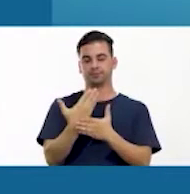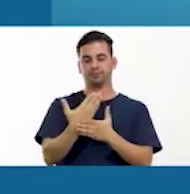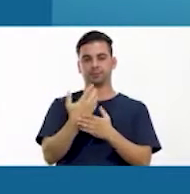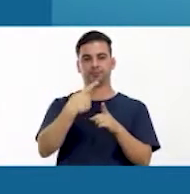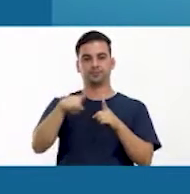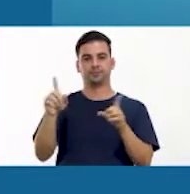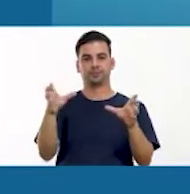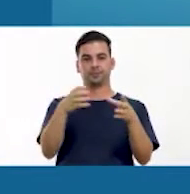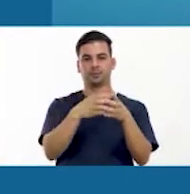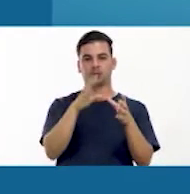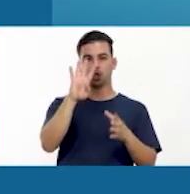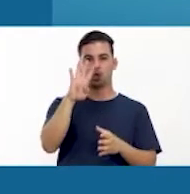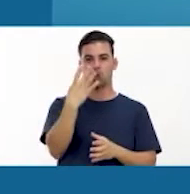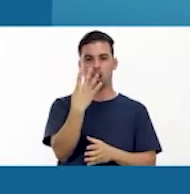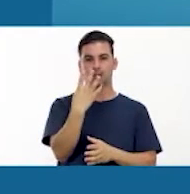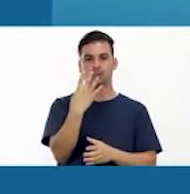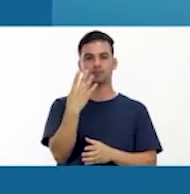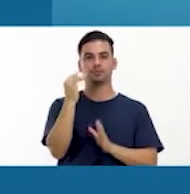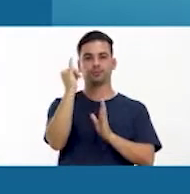En pantalla tenemos el objetivo.